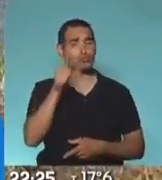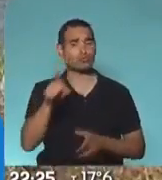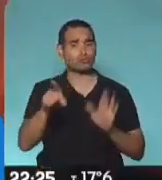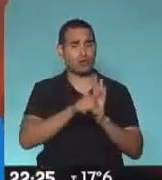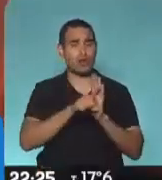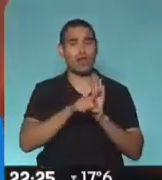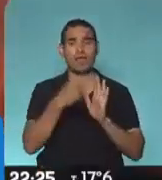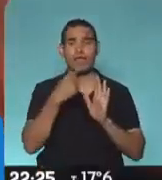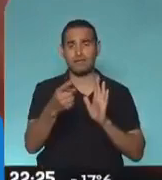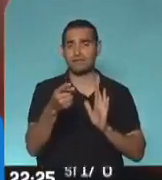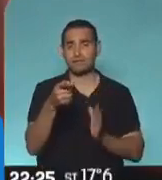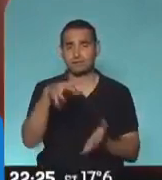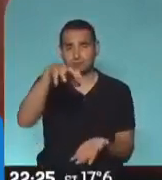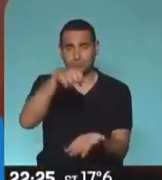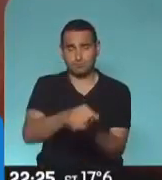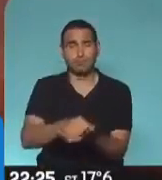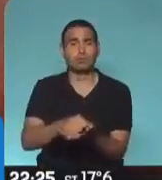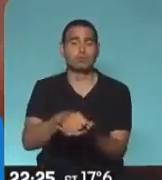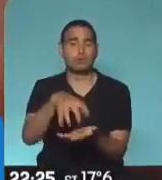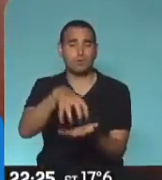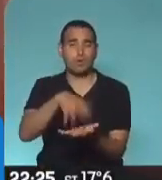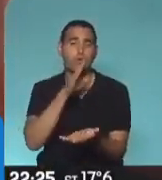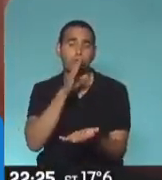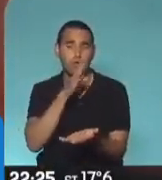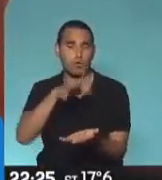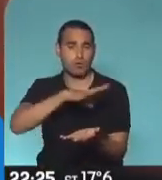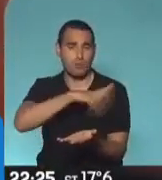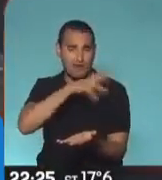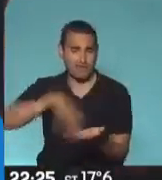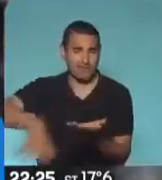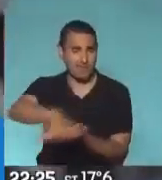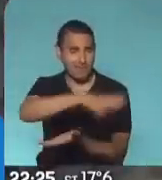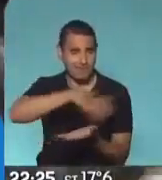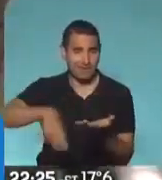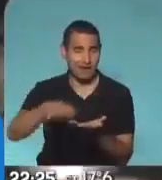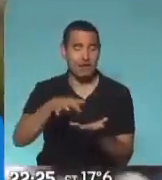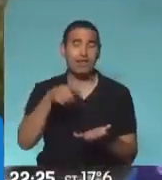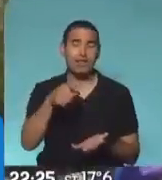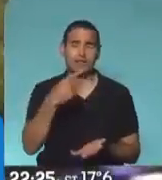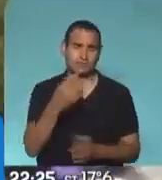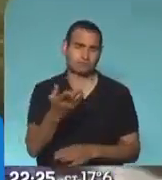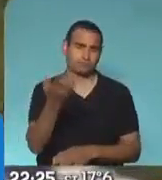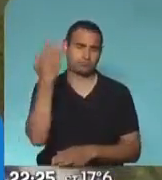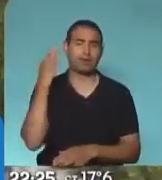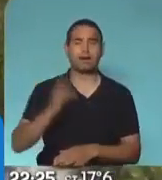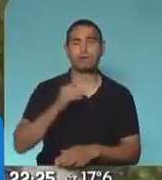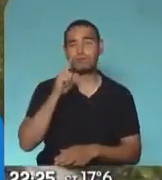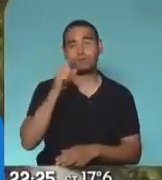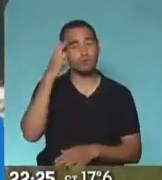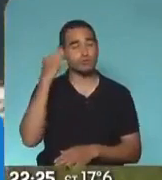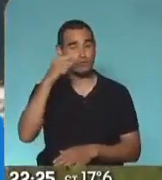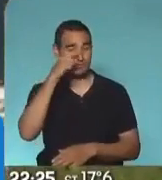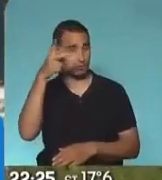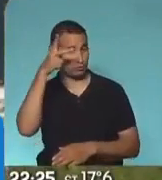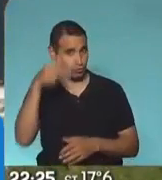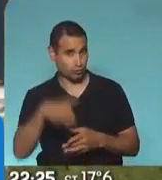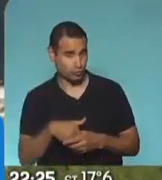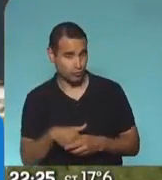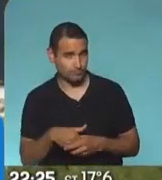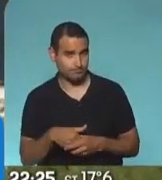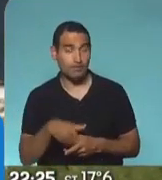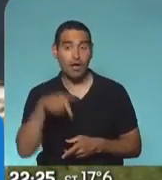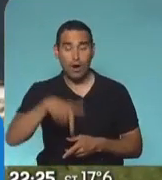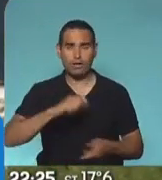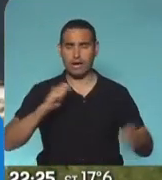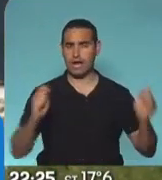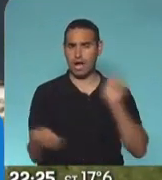asentamientos israelíes en territorio palestino, uno de los aspectos más críticos del conflicto, se remonta a 1978. El giro